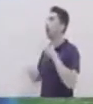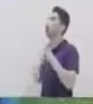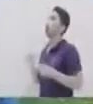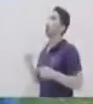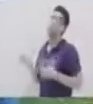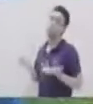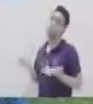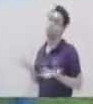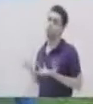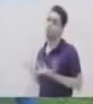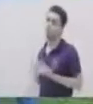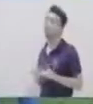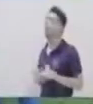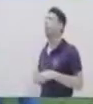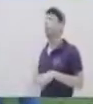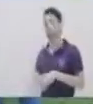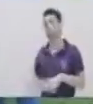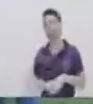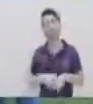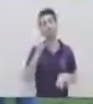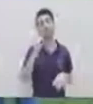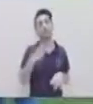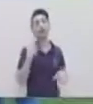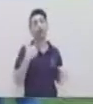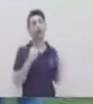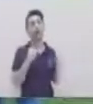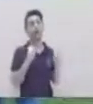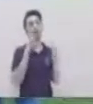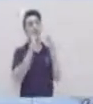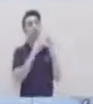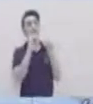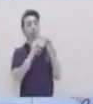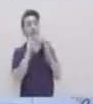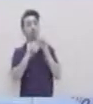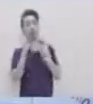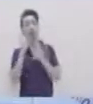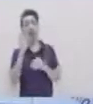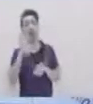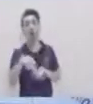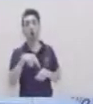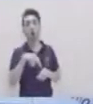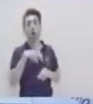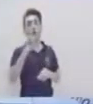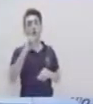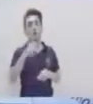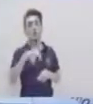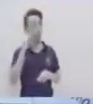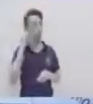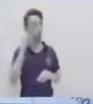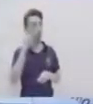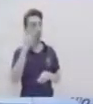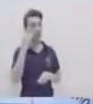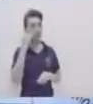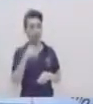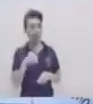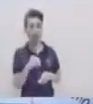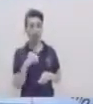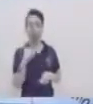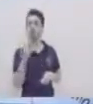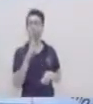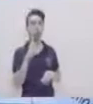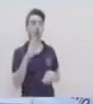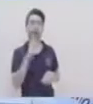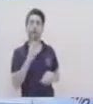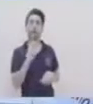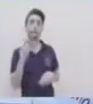para poder ser un verbo. Correcto. Esto es también algo que tenemos que saber diferenciar. A esto se les llaman verboides, no son verbos